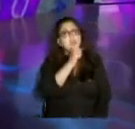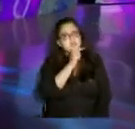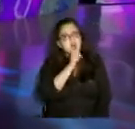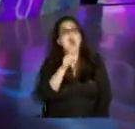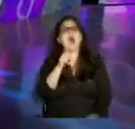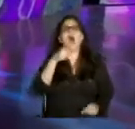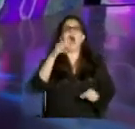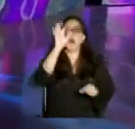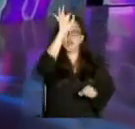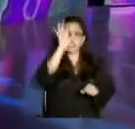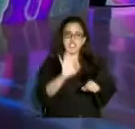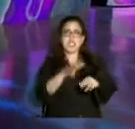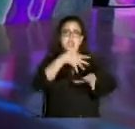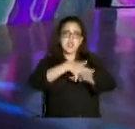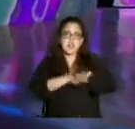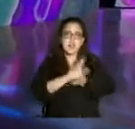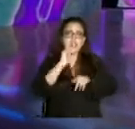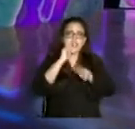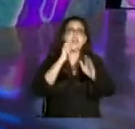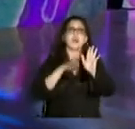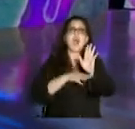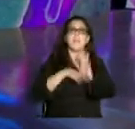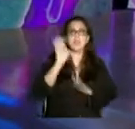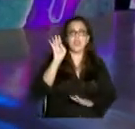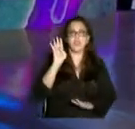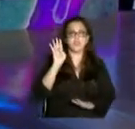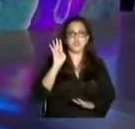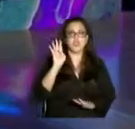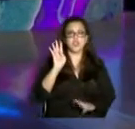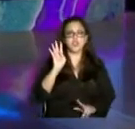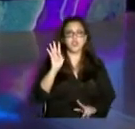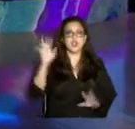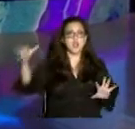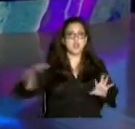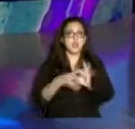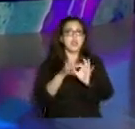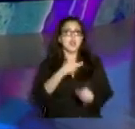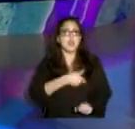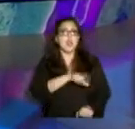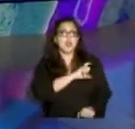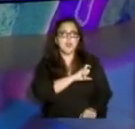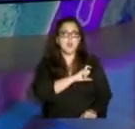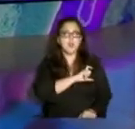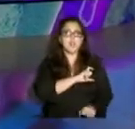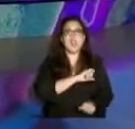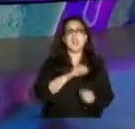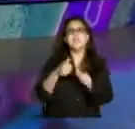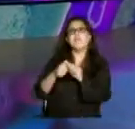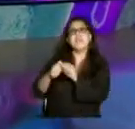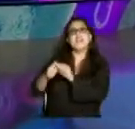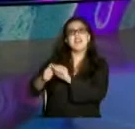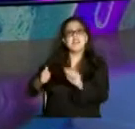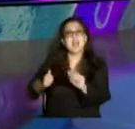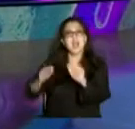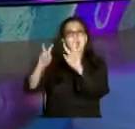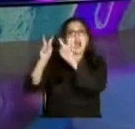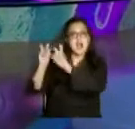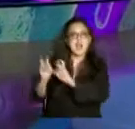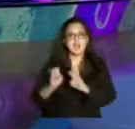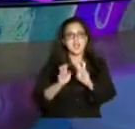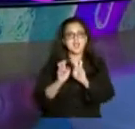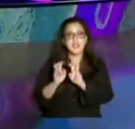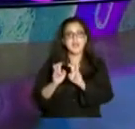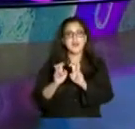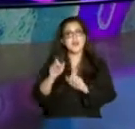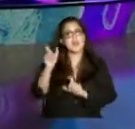de mezcla que tenemos los chilenos es mayor en el componente español que en el amerindio. Y esa entonces es una manera en la cual